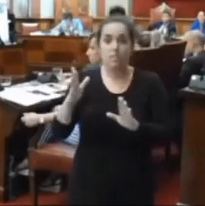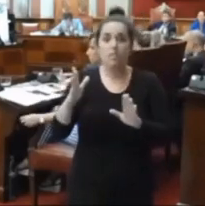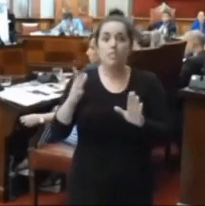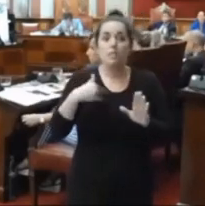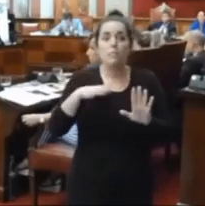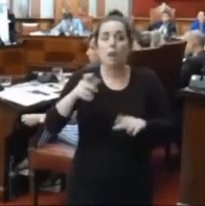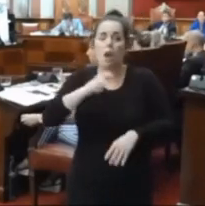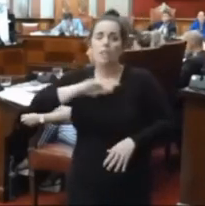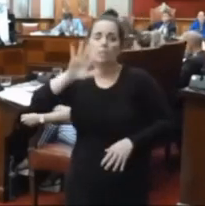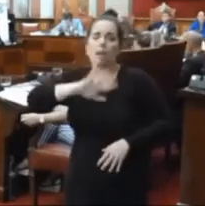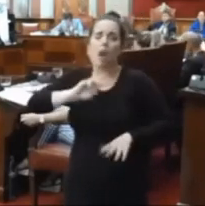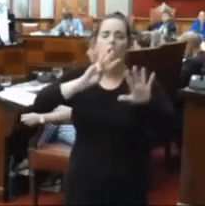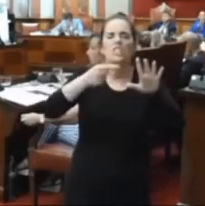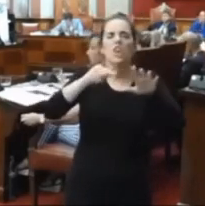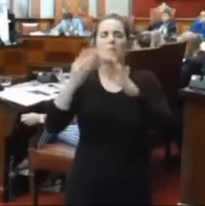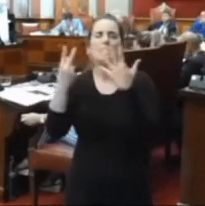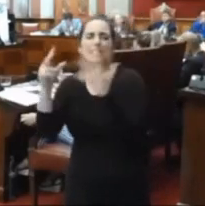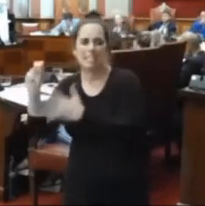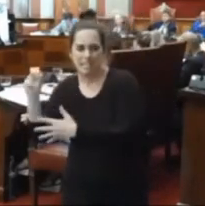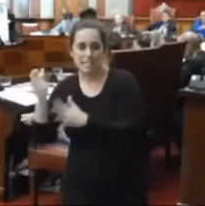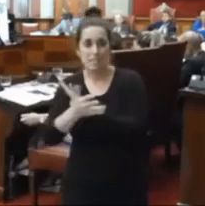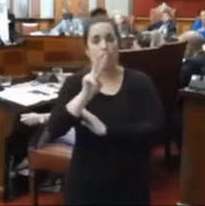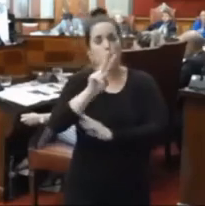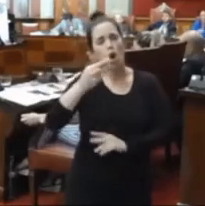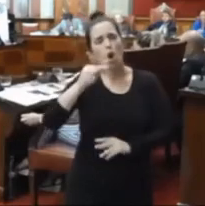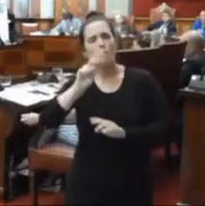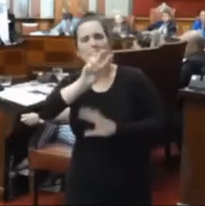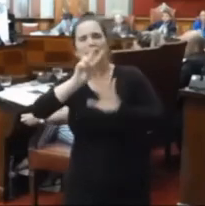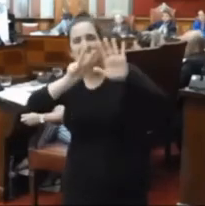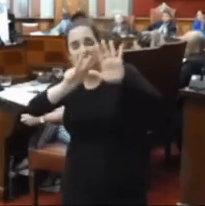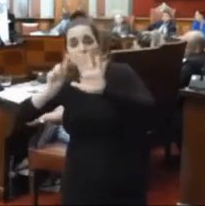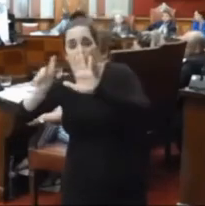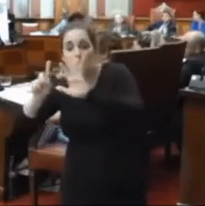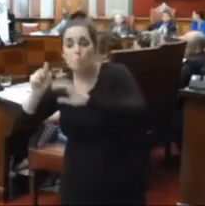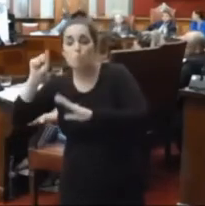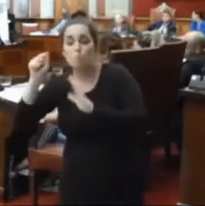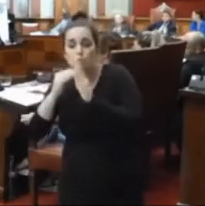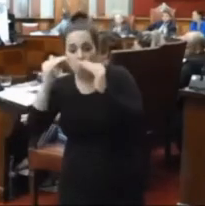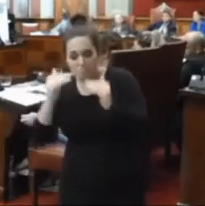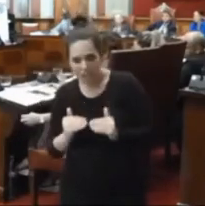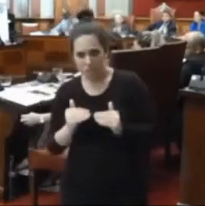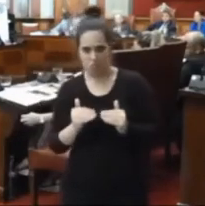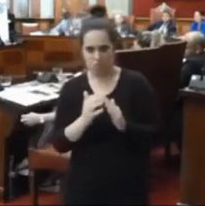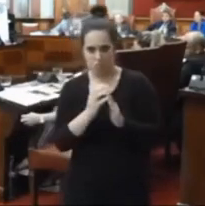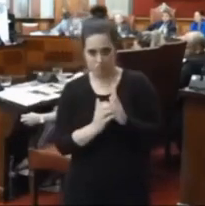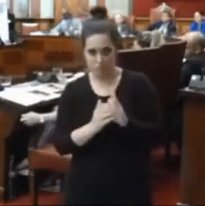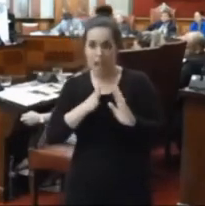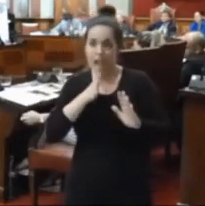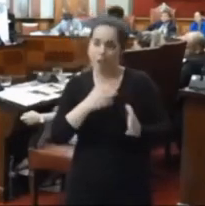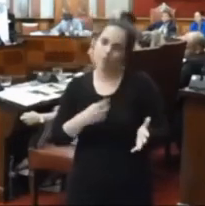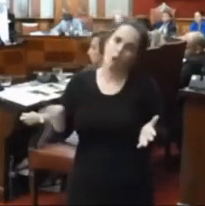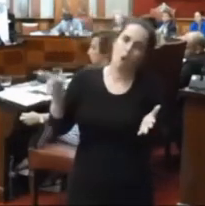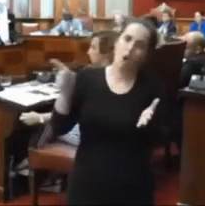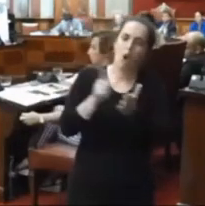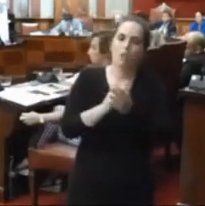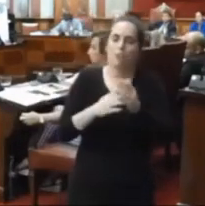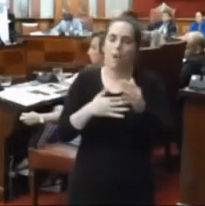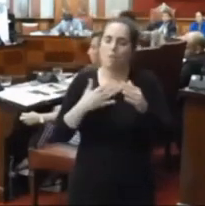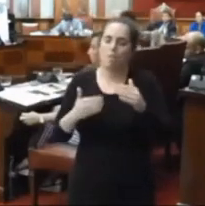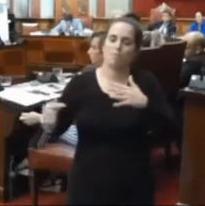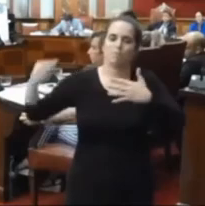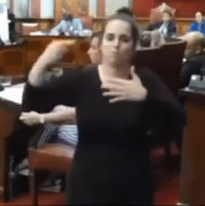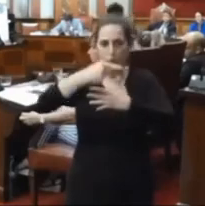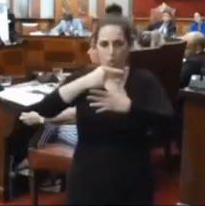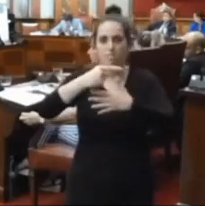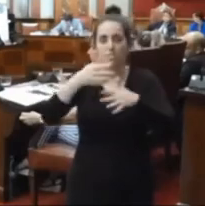el 8,70. Bajamos 2,71 puntos solo en ese periodo. Luego han vuelto a subir. Es decir, está